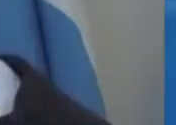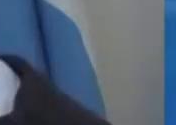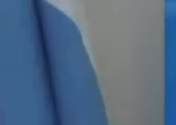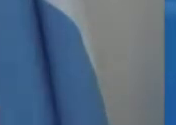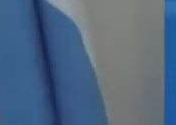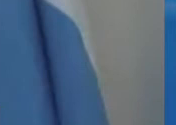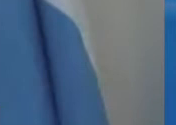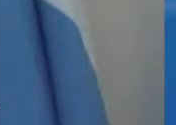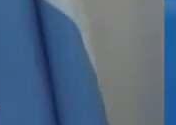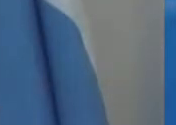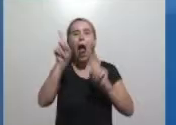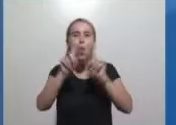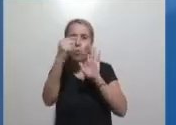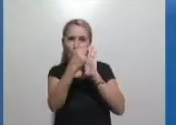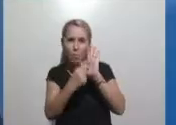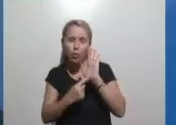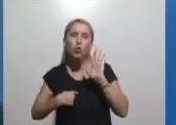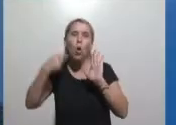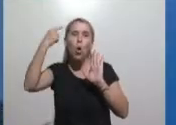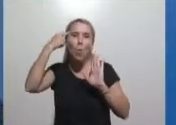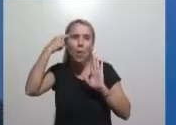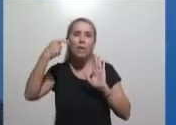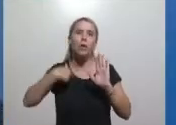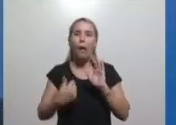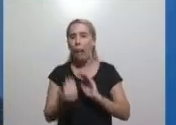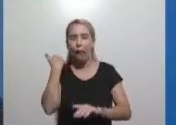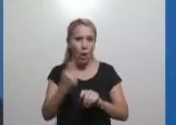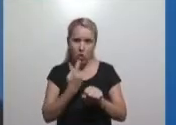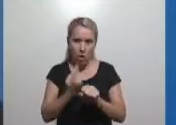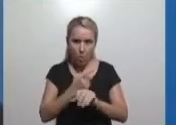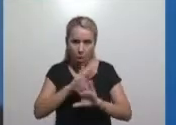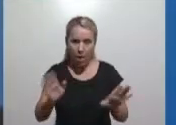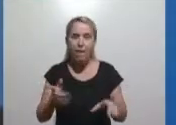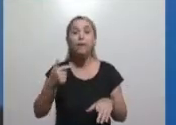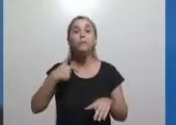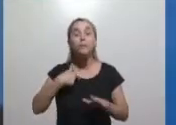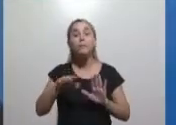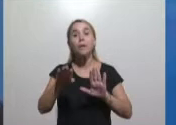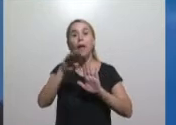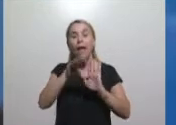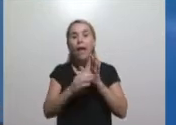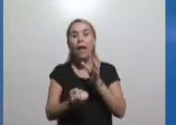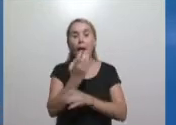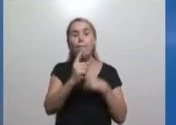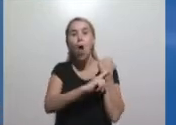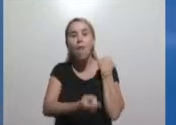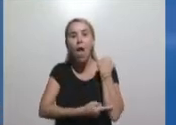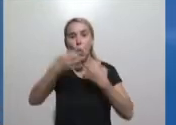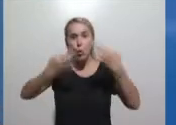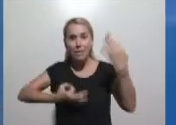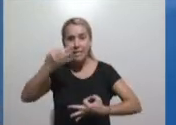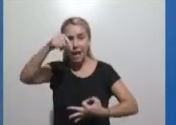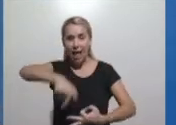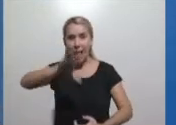para hacer algunas consideraciones que creo yo no se pueden dejar pasar por alto. Con el tema de la conformación del Poder Judicial en la República